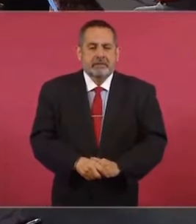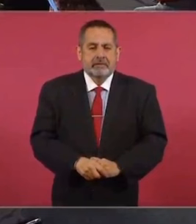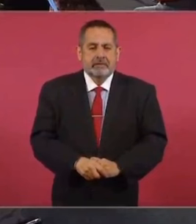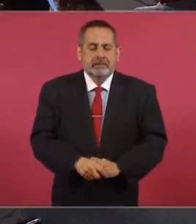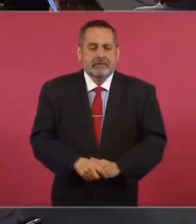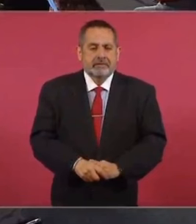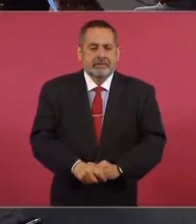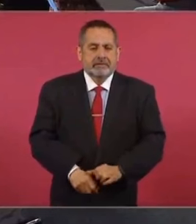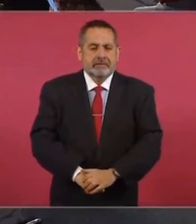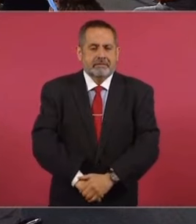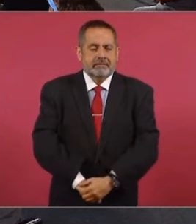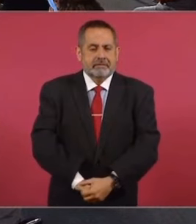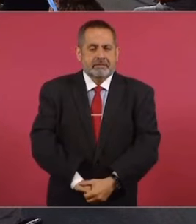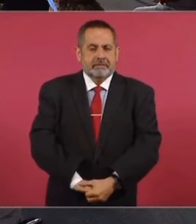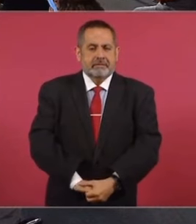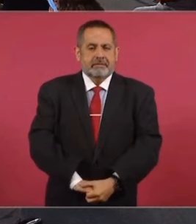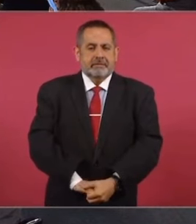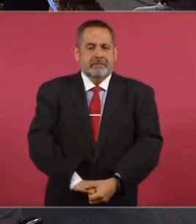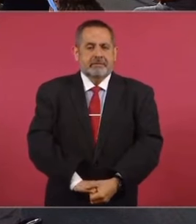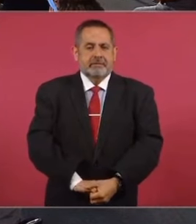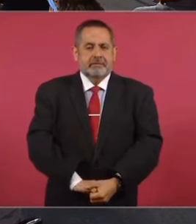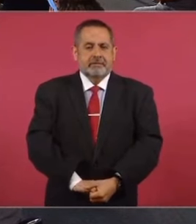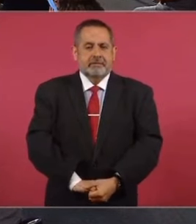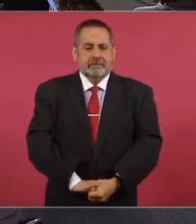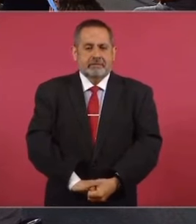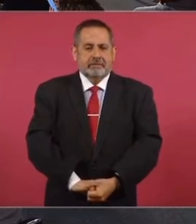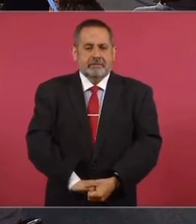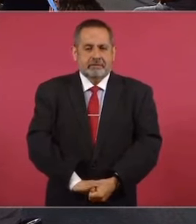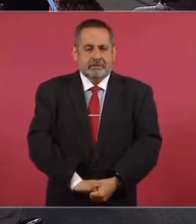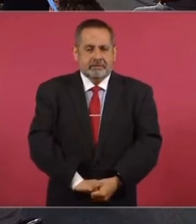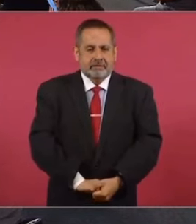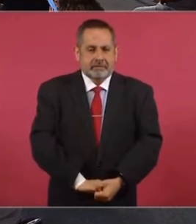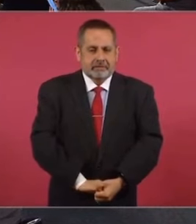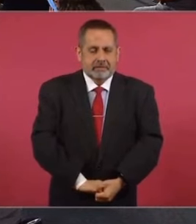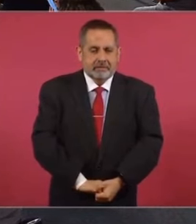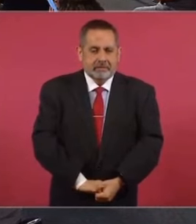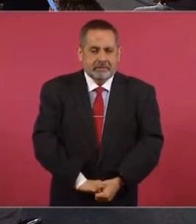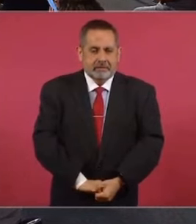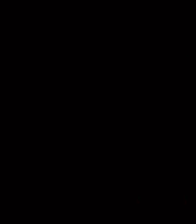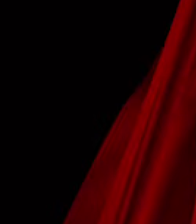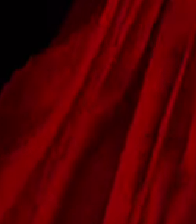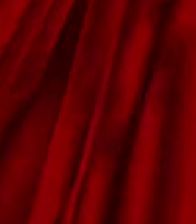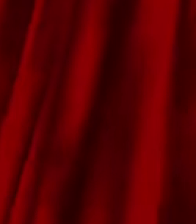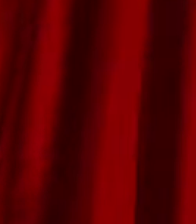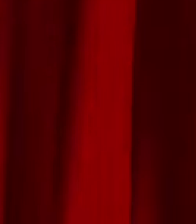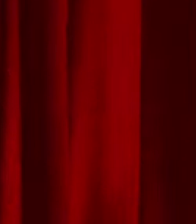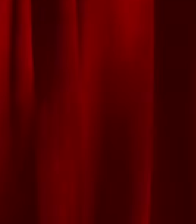Mire, este es el asunto.